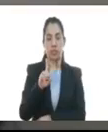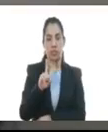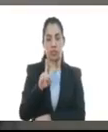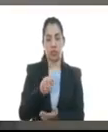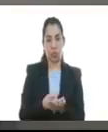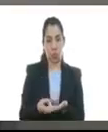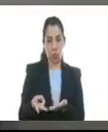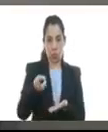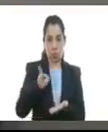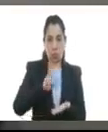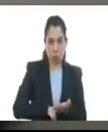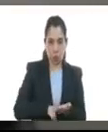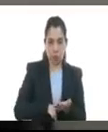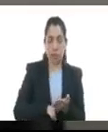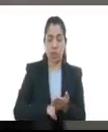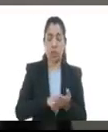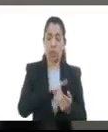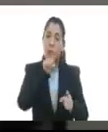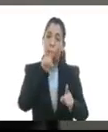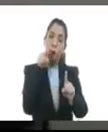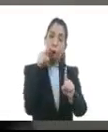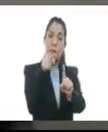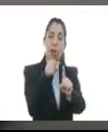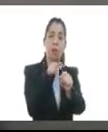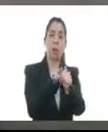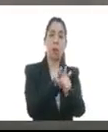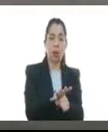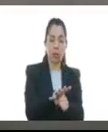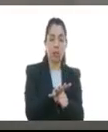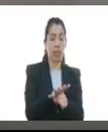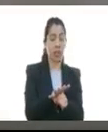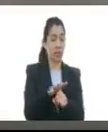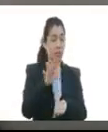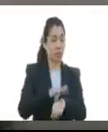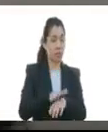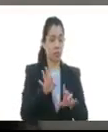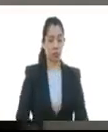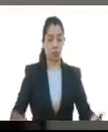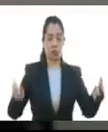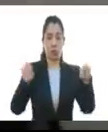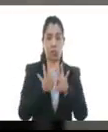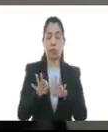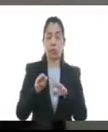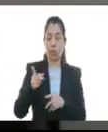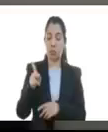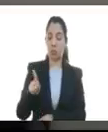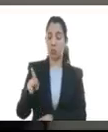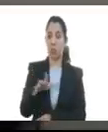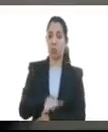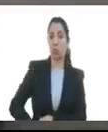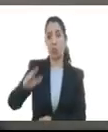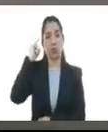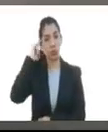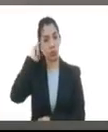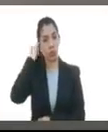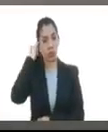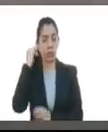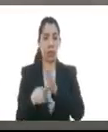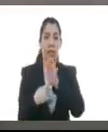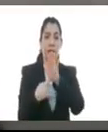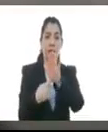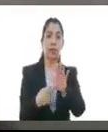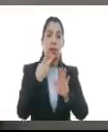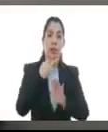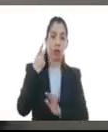o pilar fundamental hablar acerca de los pueblos indígenas, o sea, intentamos ser un puente o